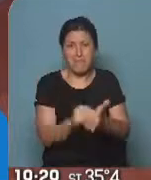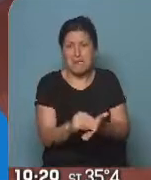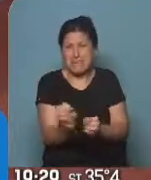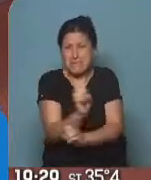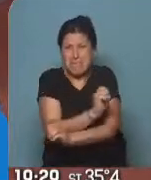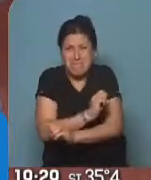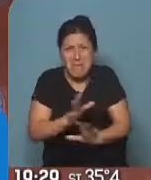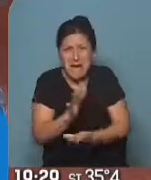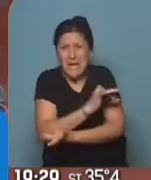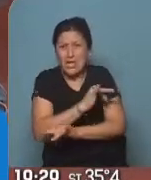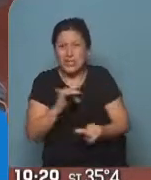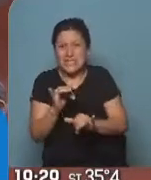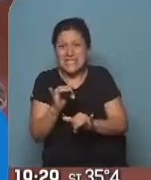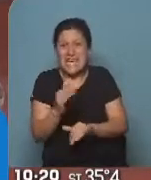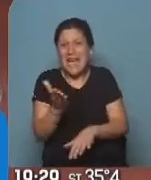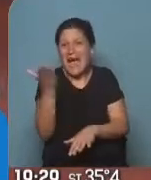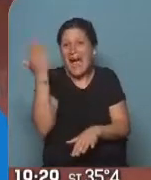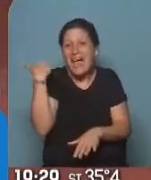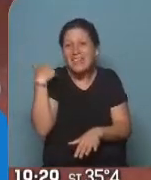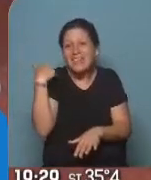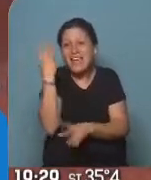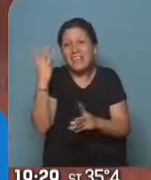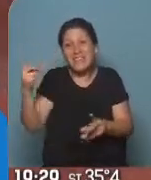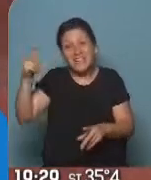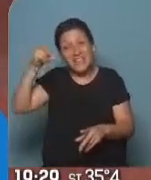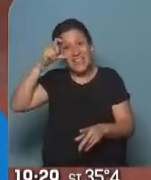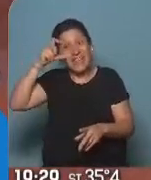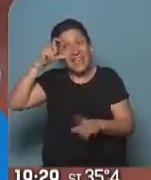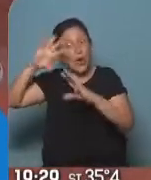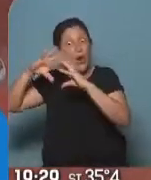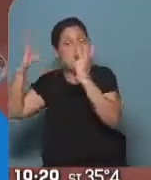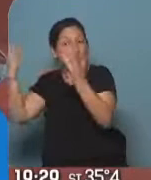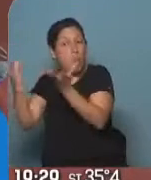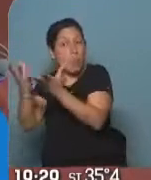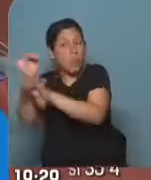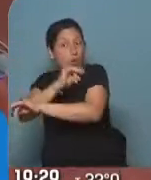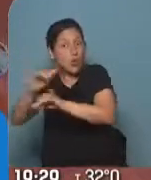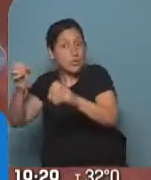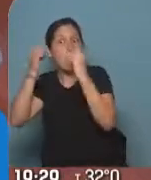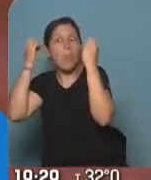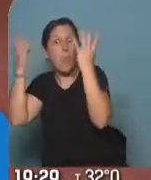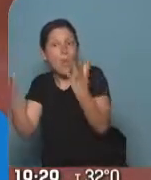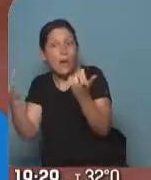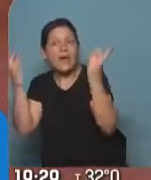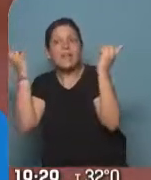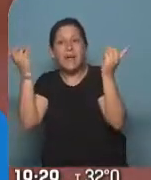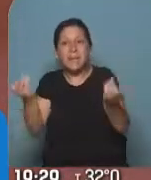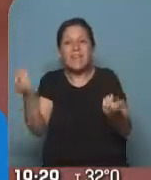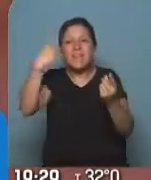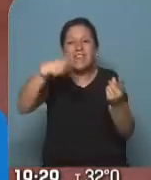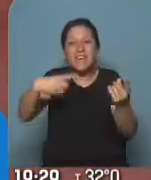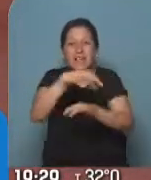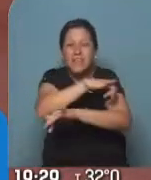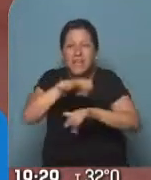al contrario de lo que había pasado hacia fines de enero, donde las noticias externas eran muy positivas. También hubo noticias locales, como el fallo de la Corte con